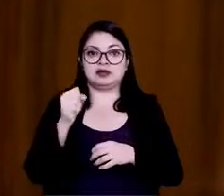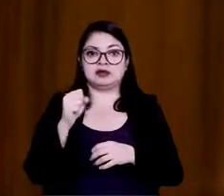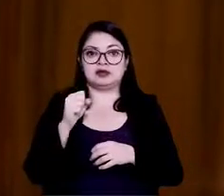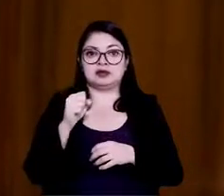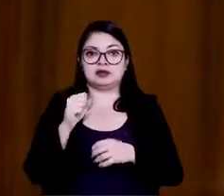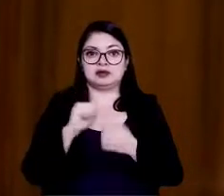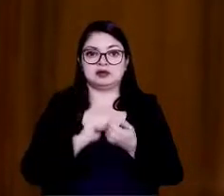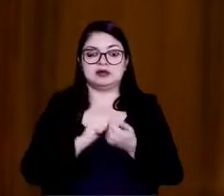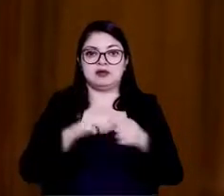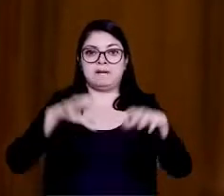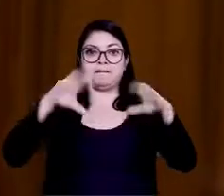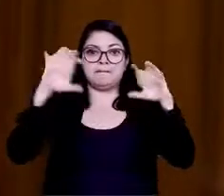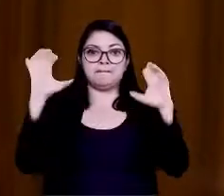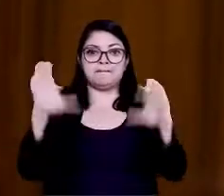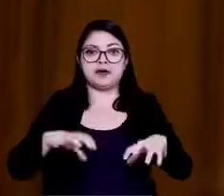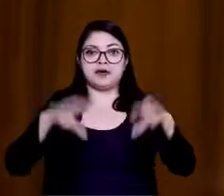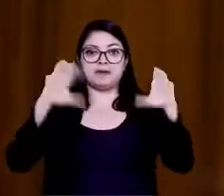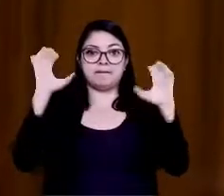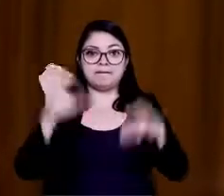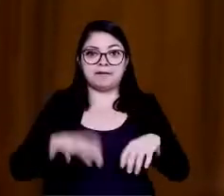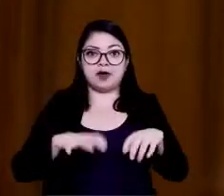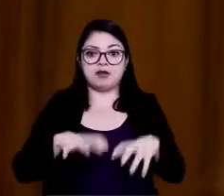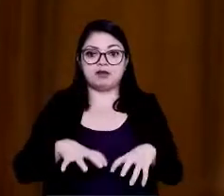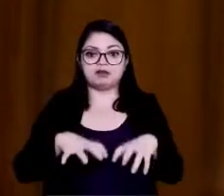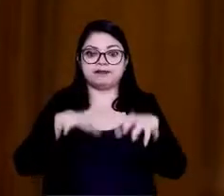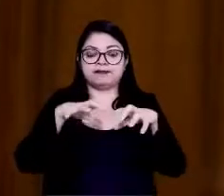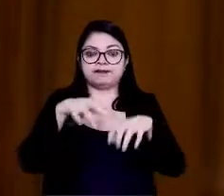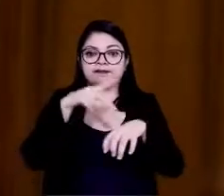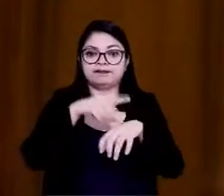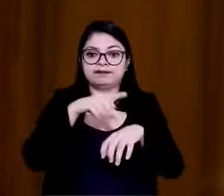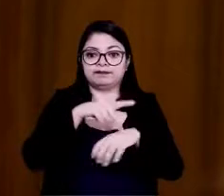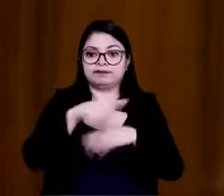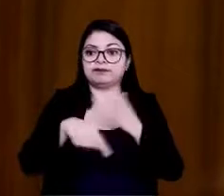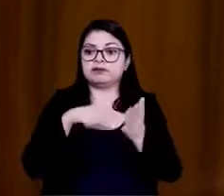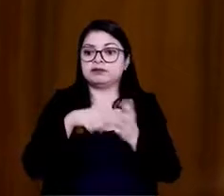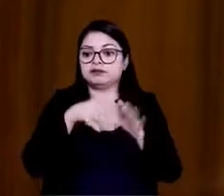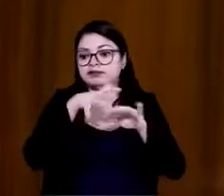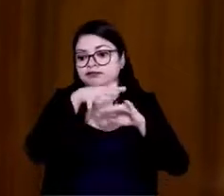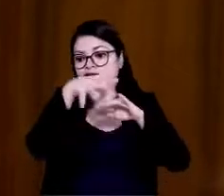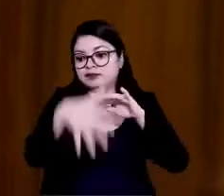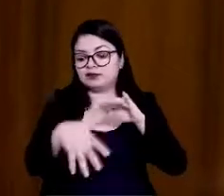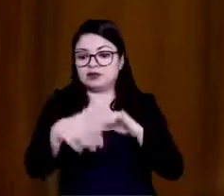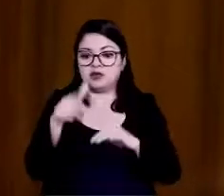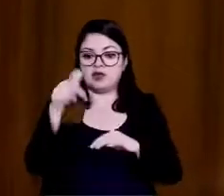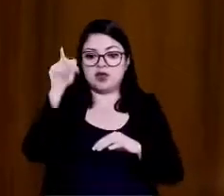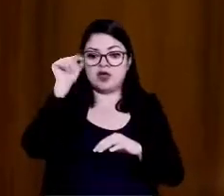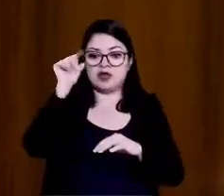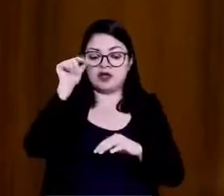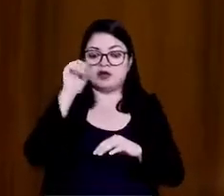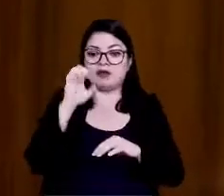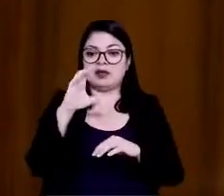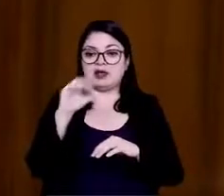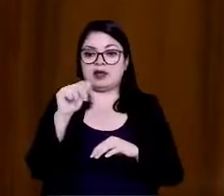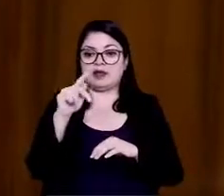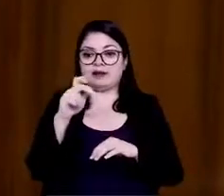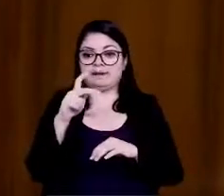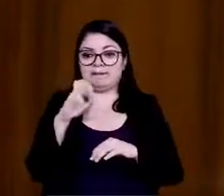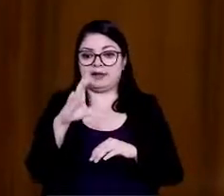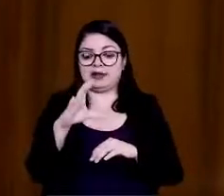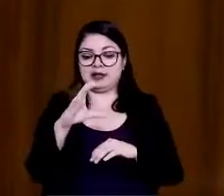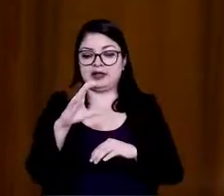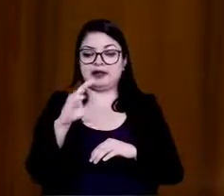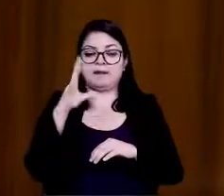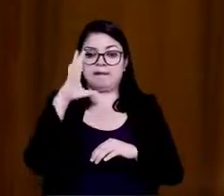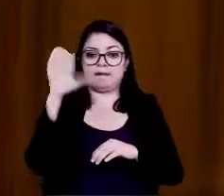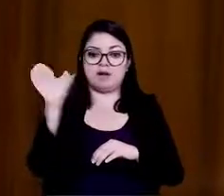Intensas lluvias generaron deslave rocoso en la Sierra de Guadalupe, en Ecatepec de Morelos, el 7 de